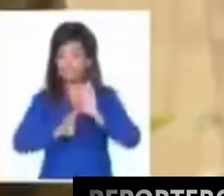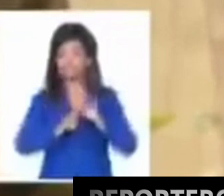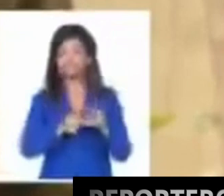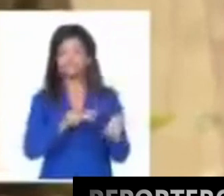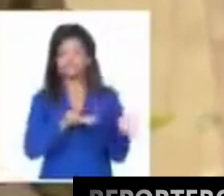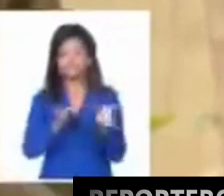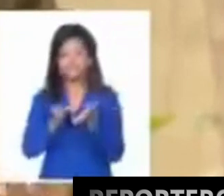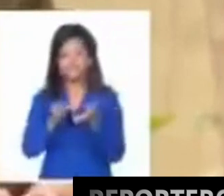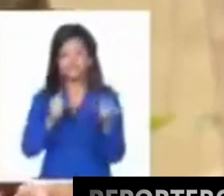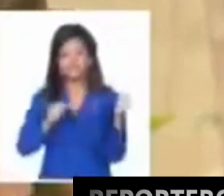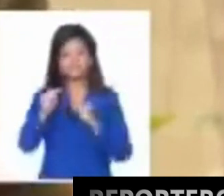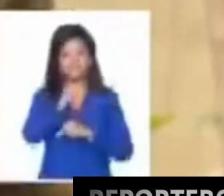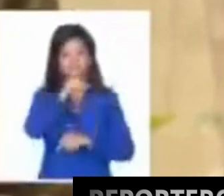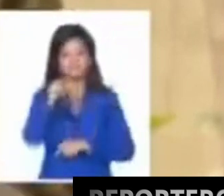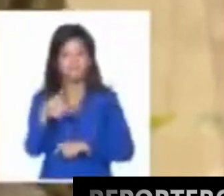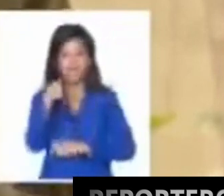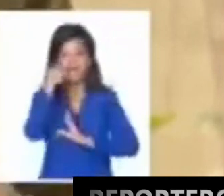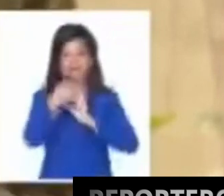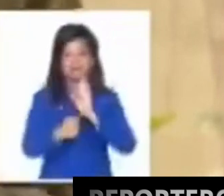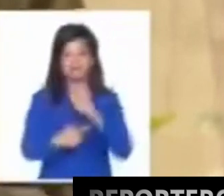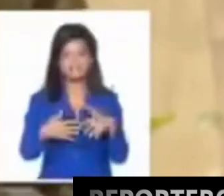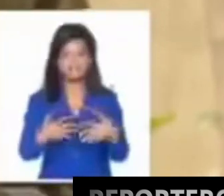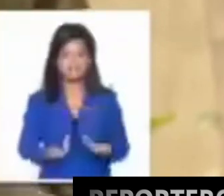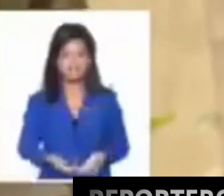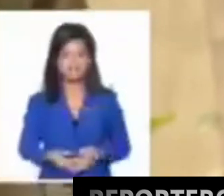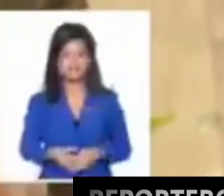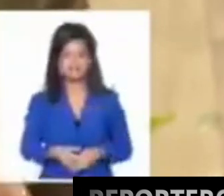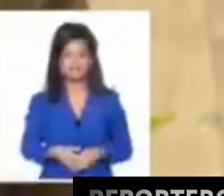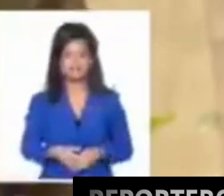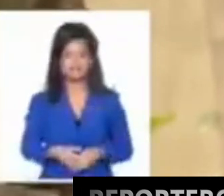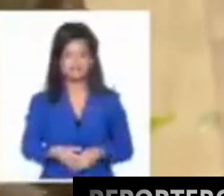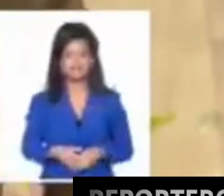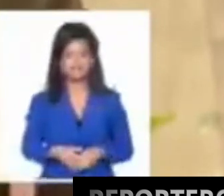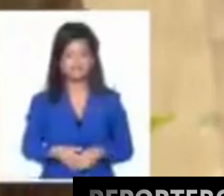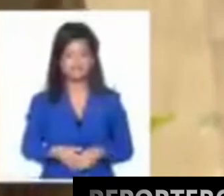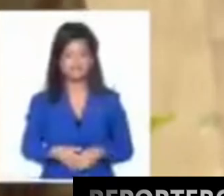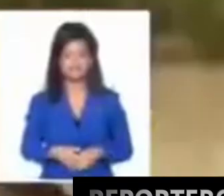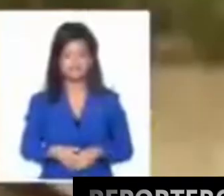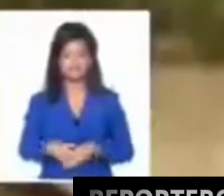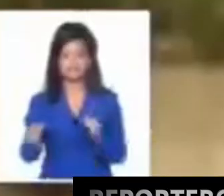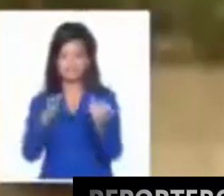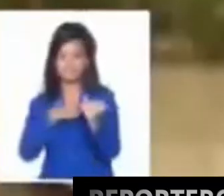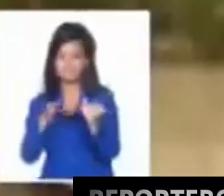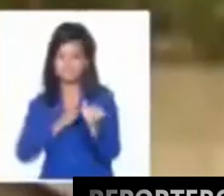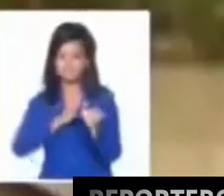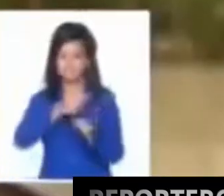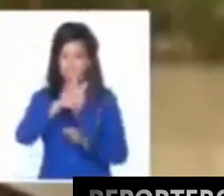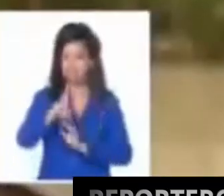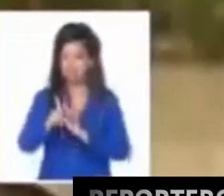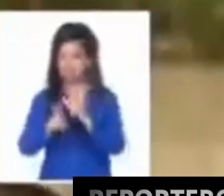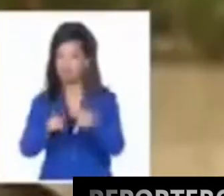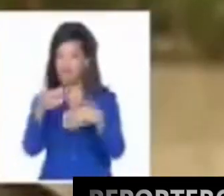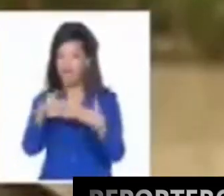Fundamentalmente personas que tenían como característica que son con conducta antisocial, con antecedentes delictivos. Esas eran más o menos las